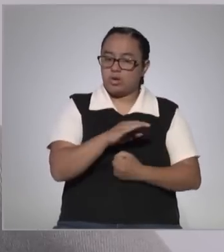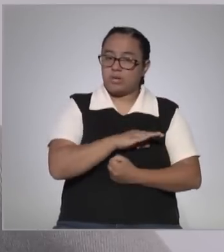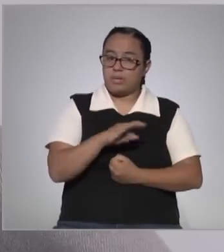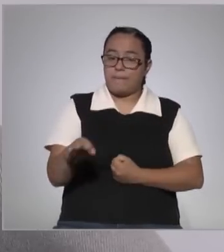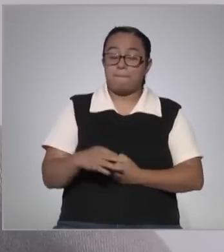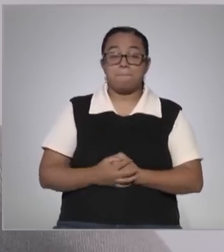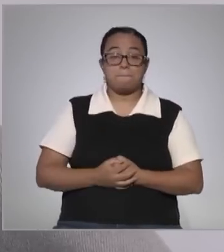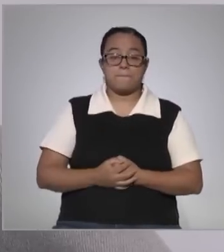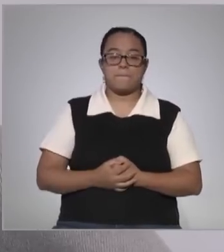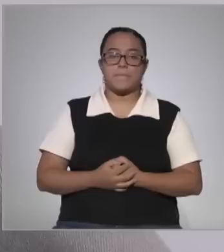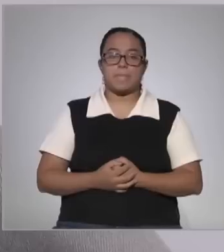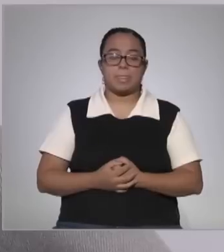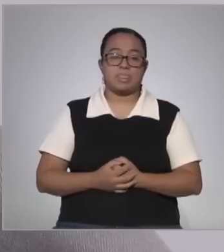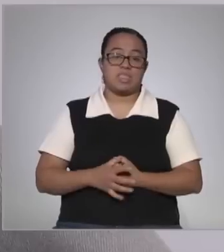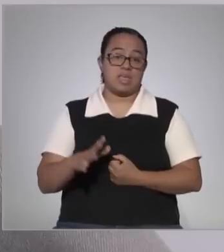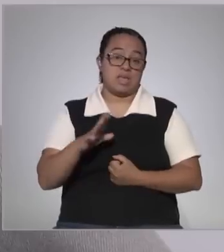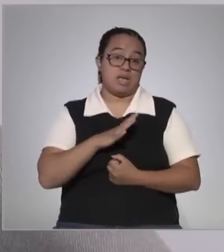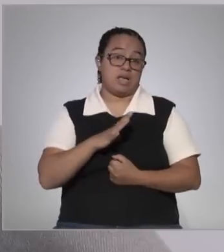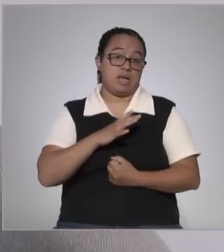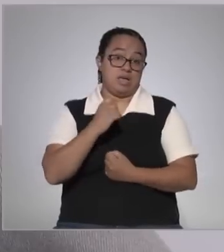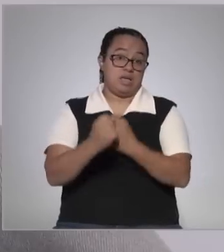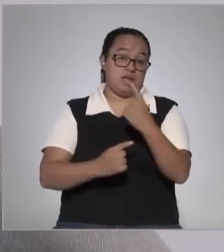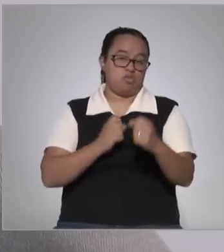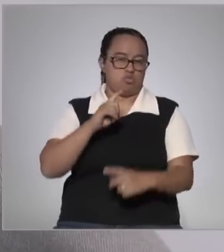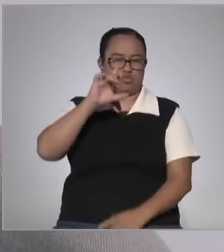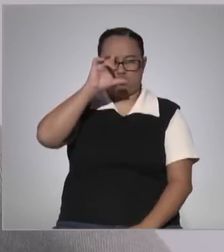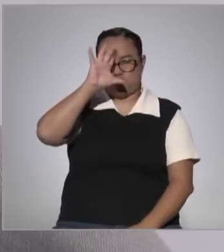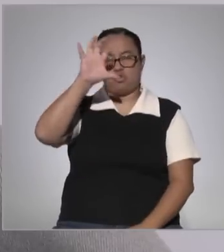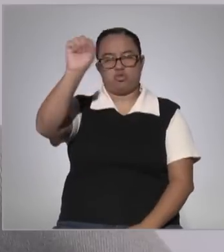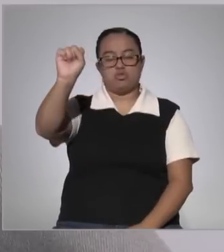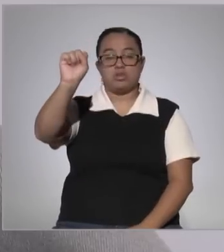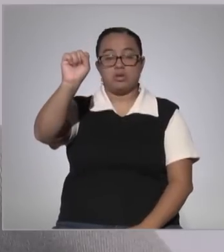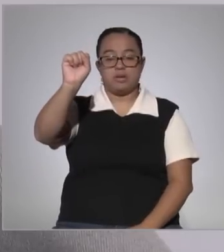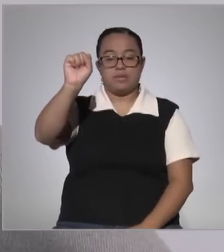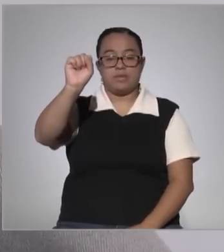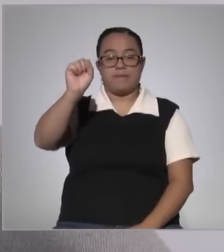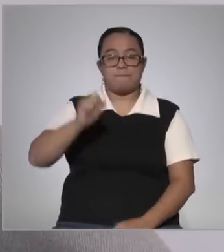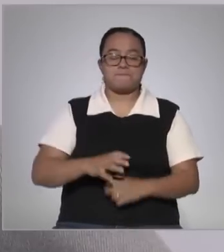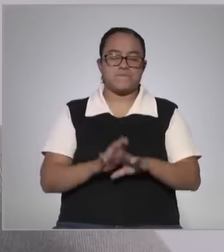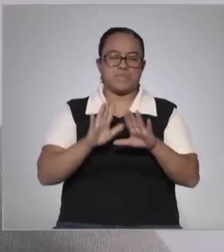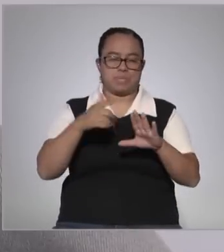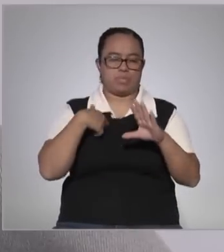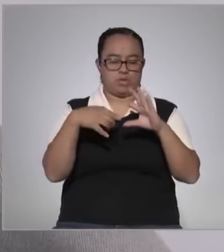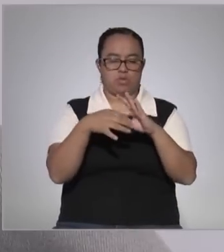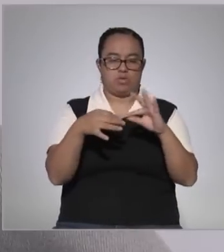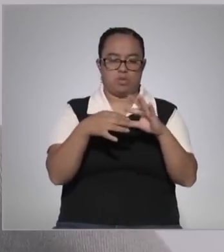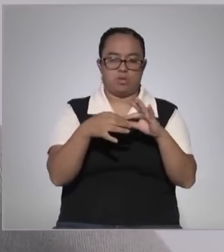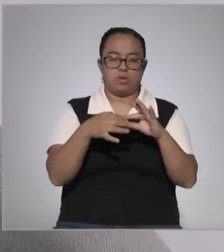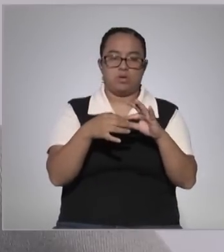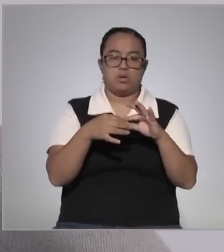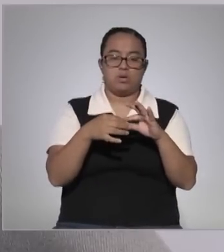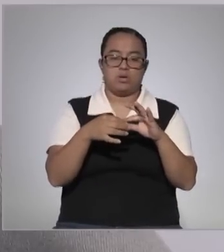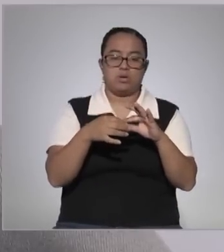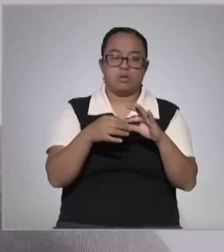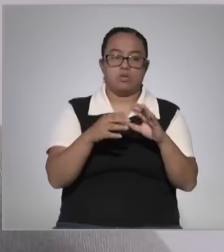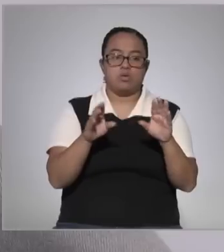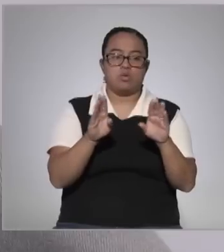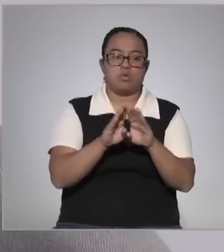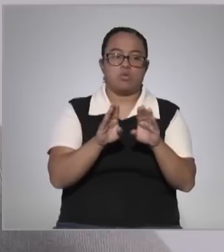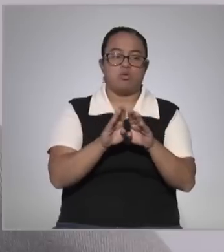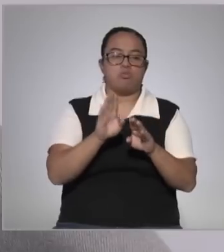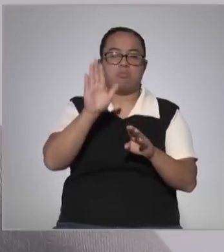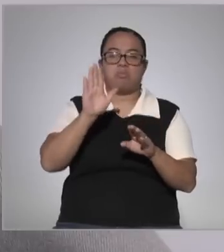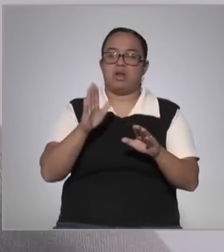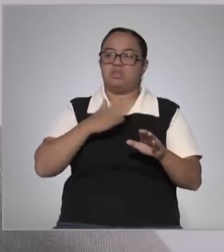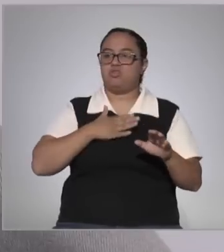Y hay conceptos que se vuelven, voy a decir la palabra, políticos, como una medida de control.